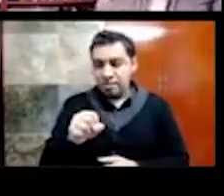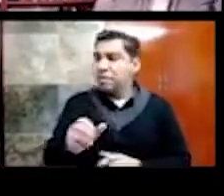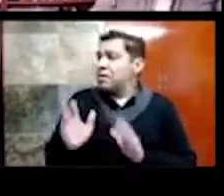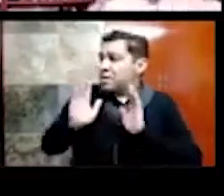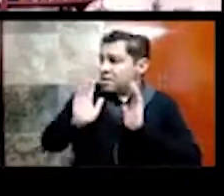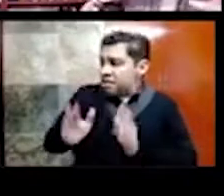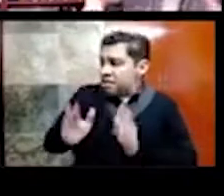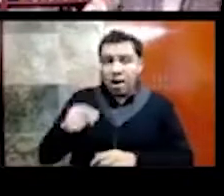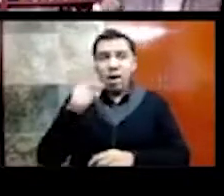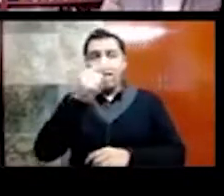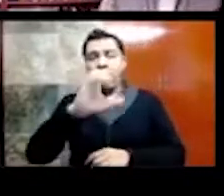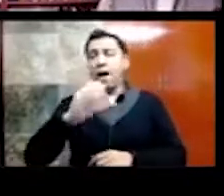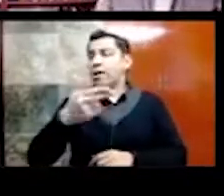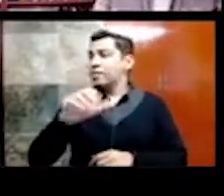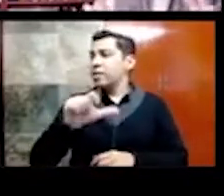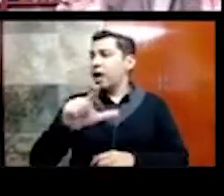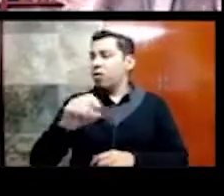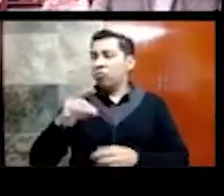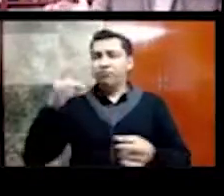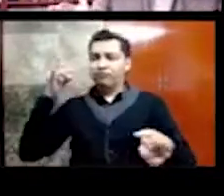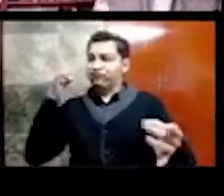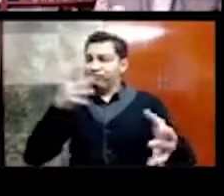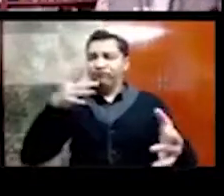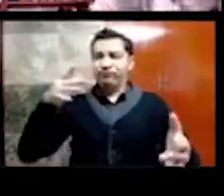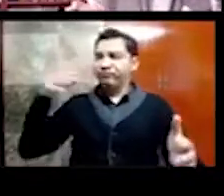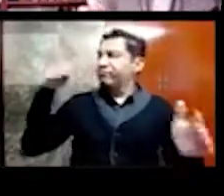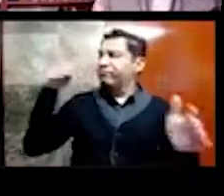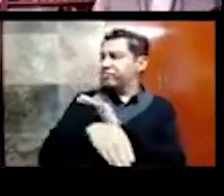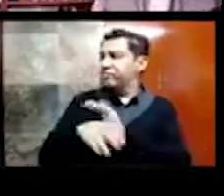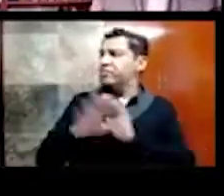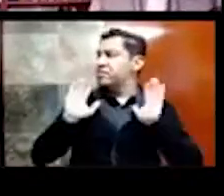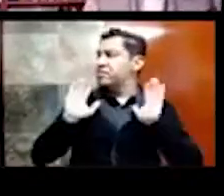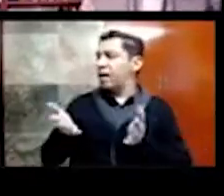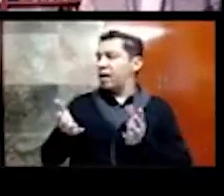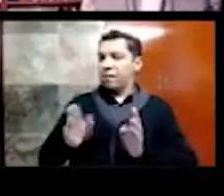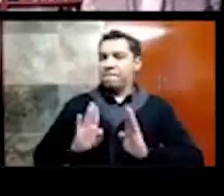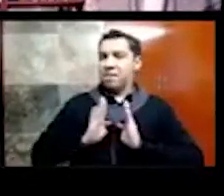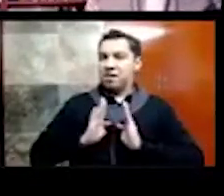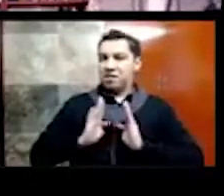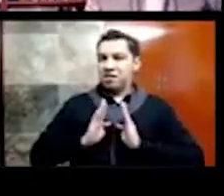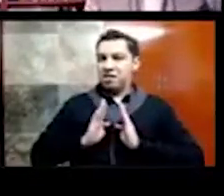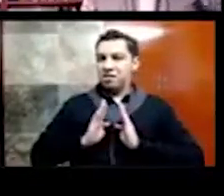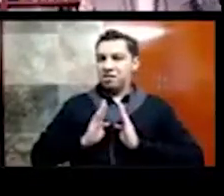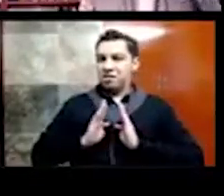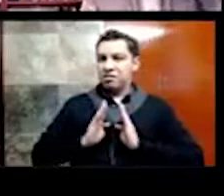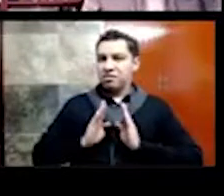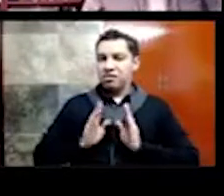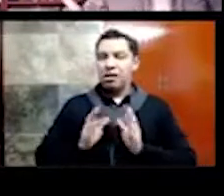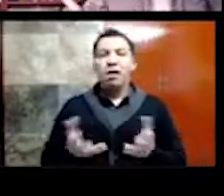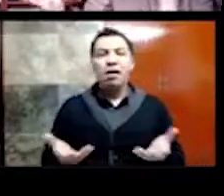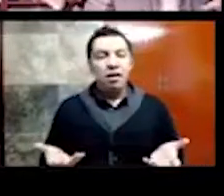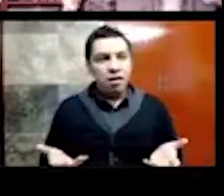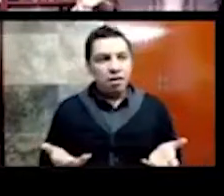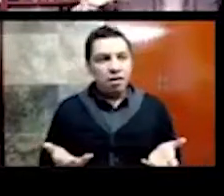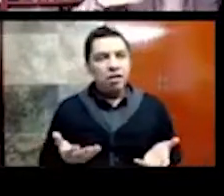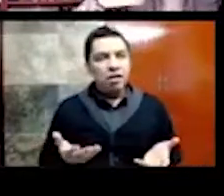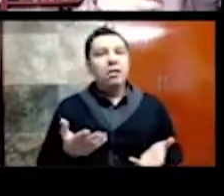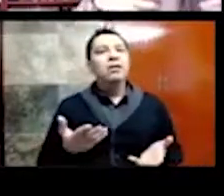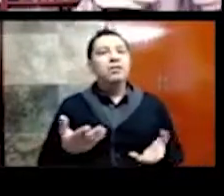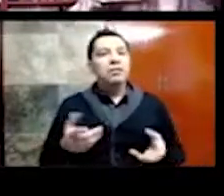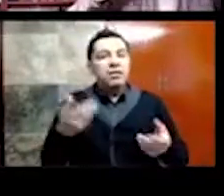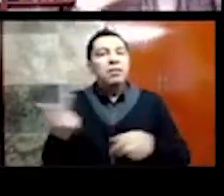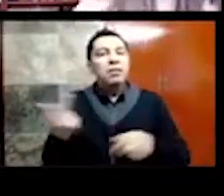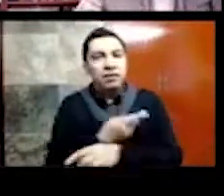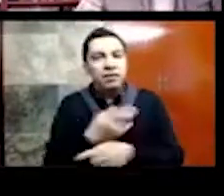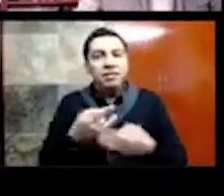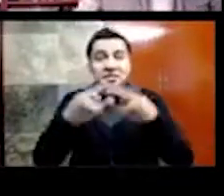Chalco, y entonces viene esta famosa escena que en el patio de la casa del señor de Culhuacán llegan con costales de